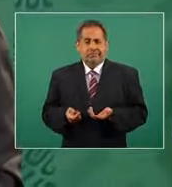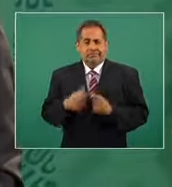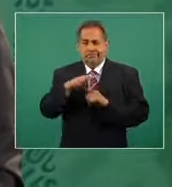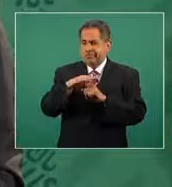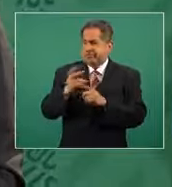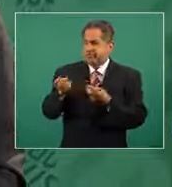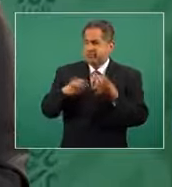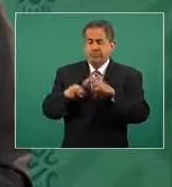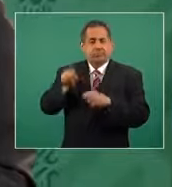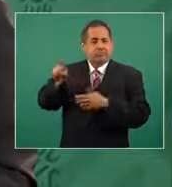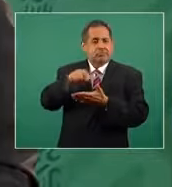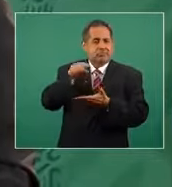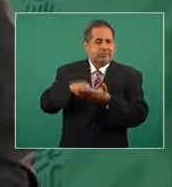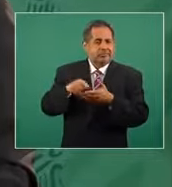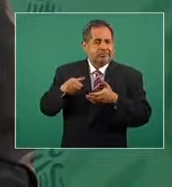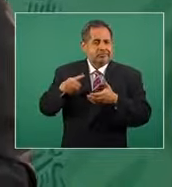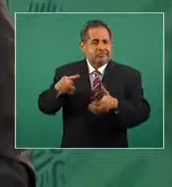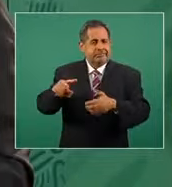en el campo Marte,